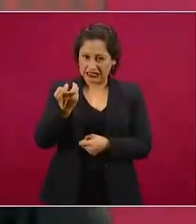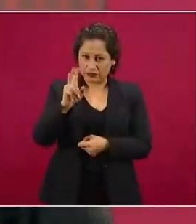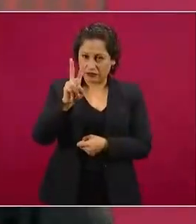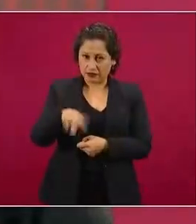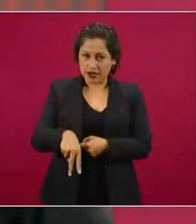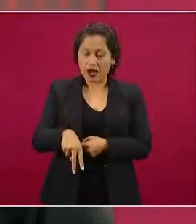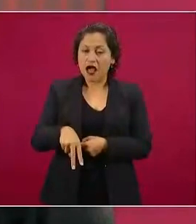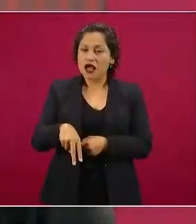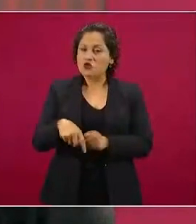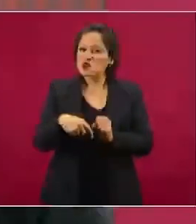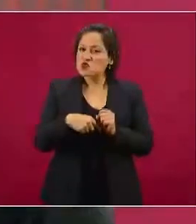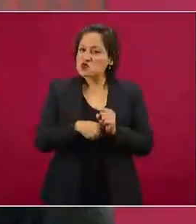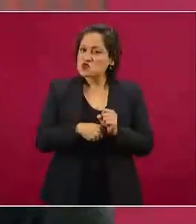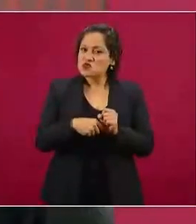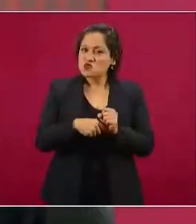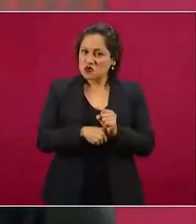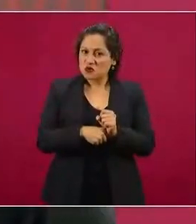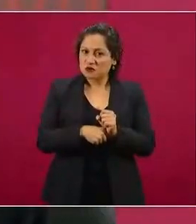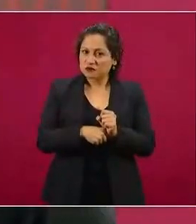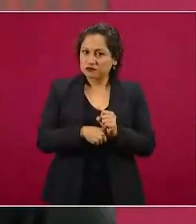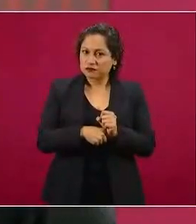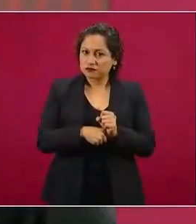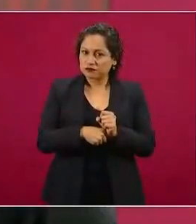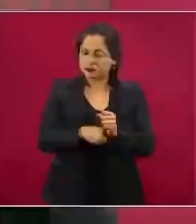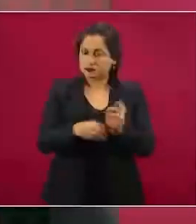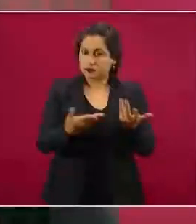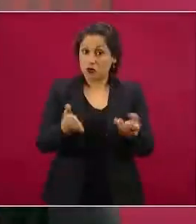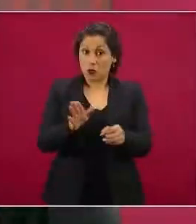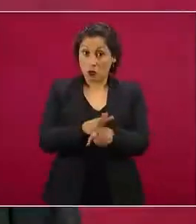Por eso, mucho ojo.